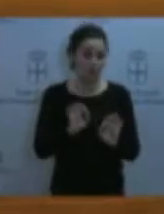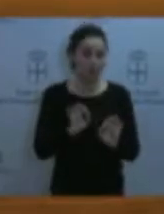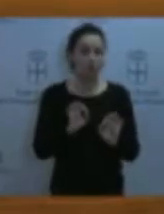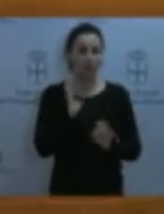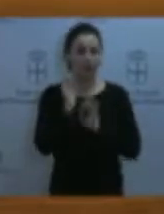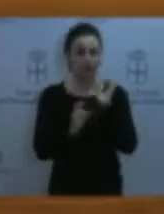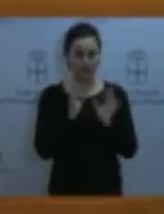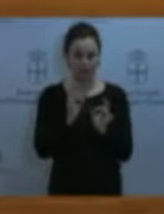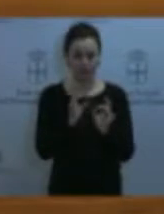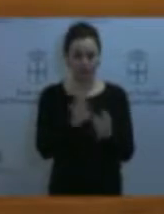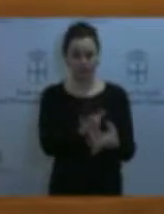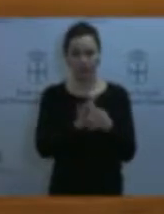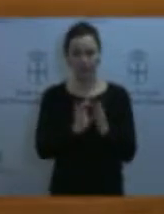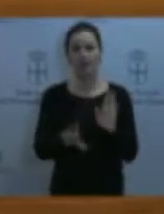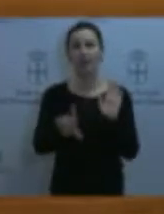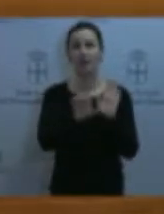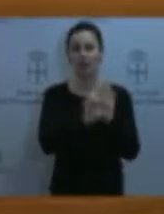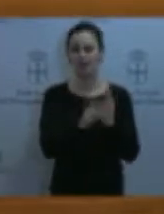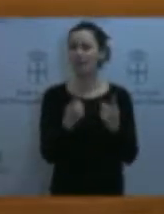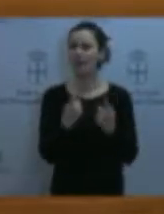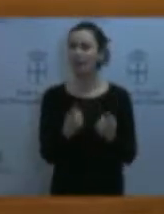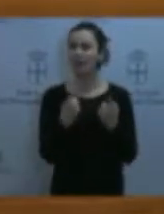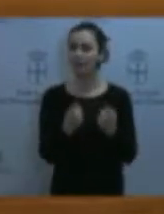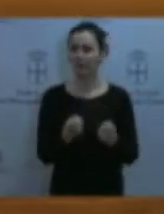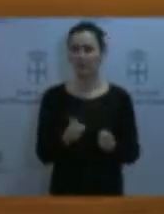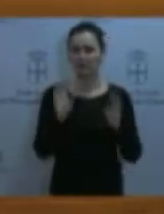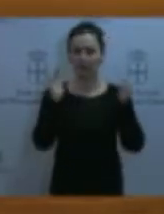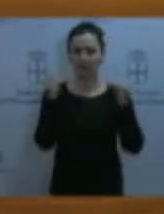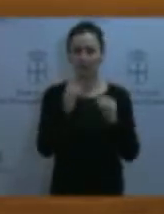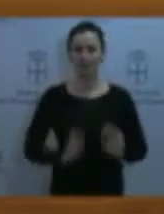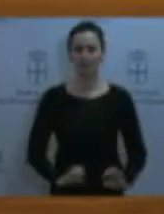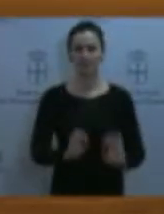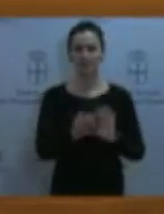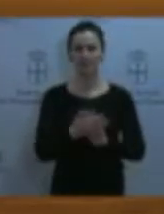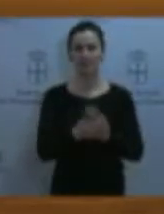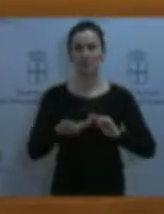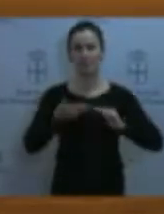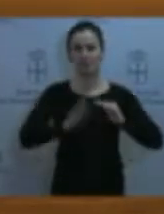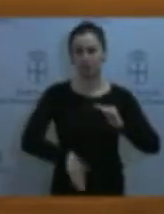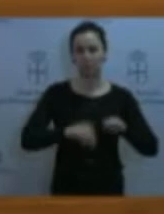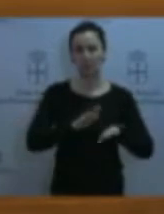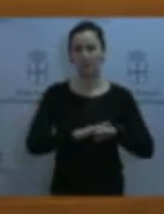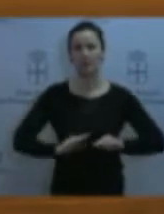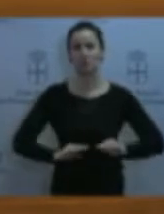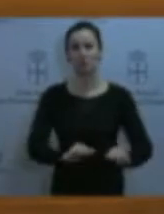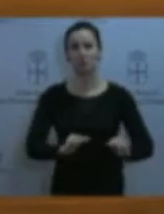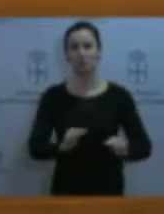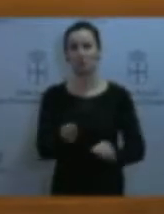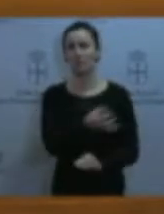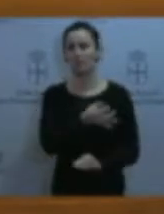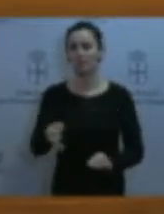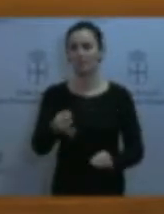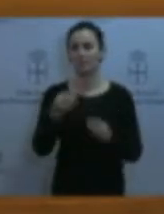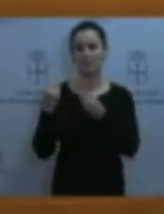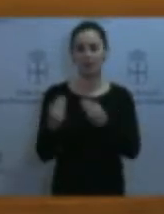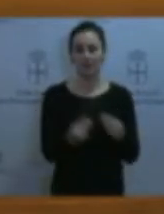es necesaria una atención específica para la desigualdad, para abordar de una manera muy eficaz el mayor problema que tenemos, que es el